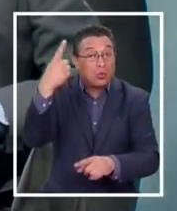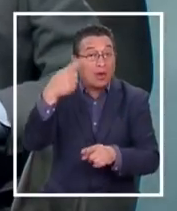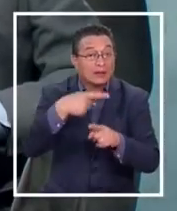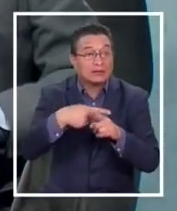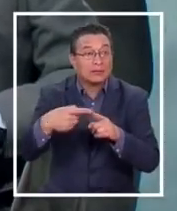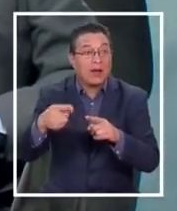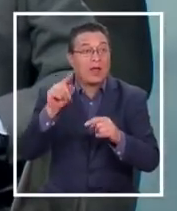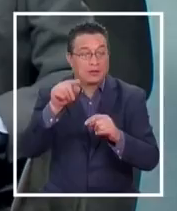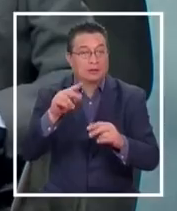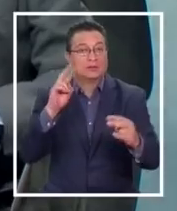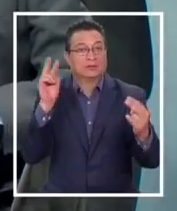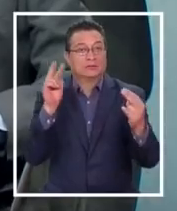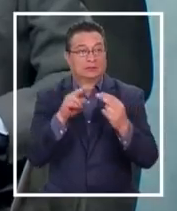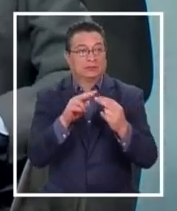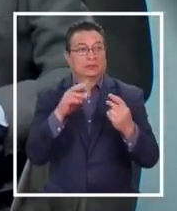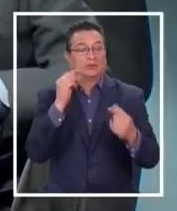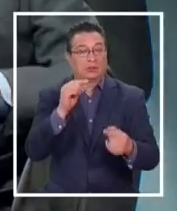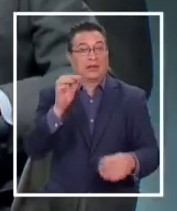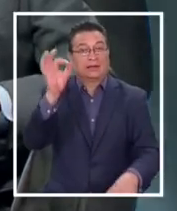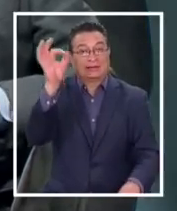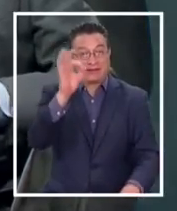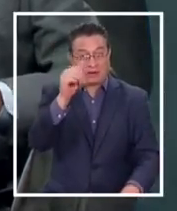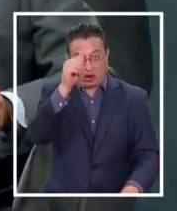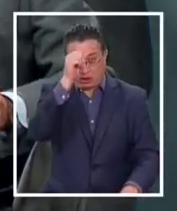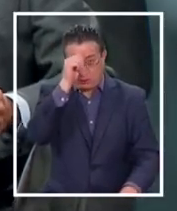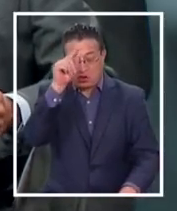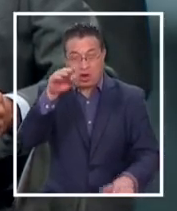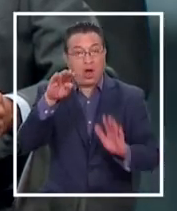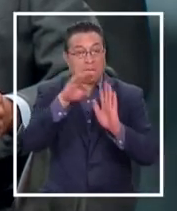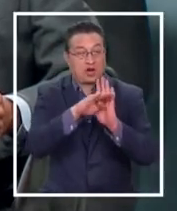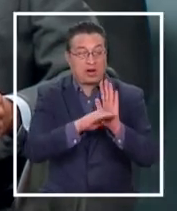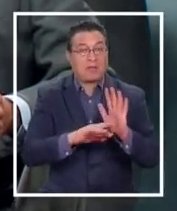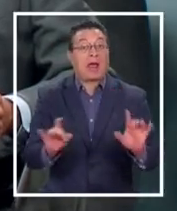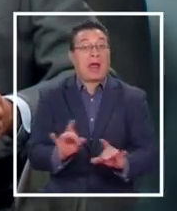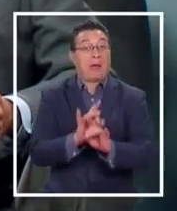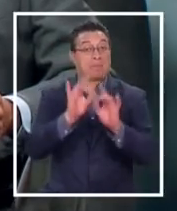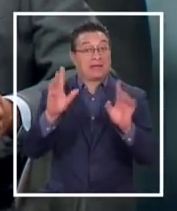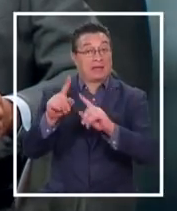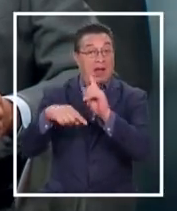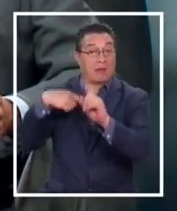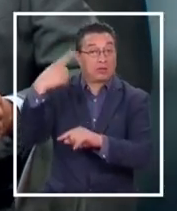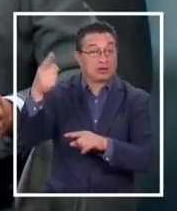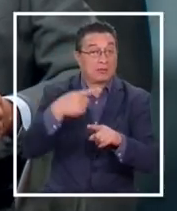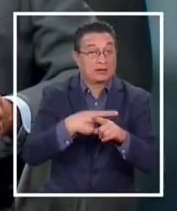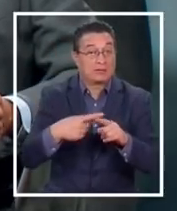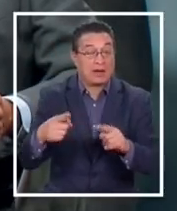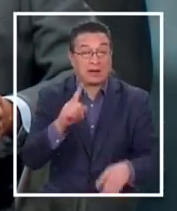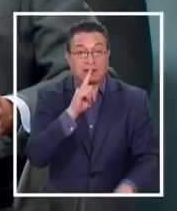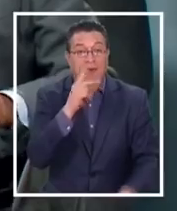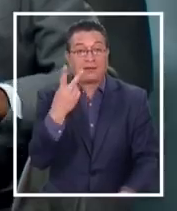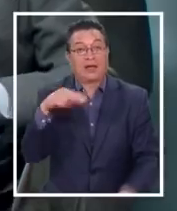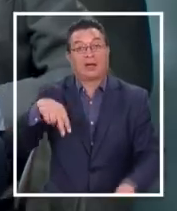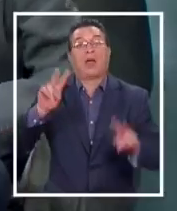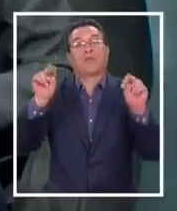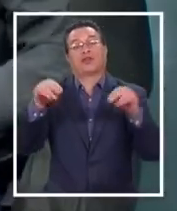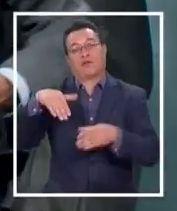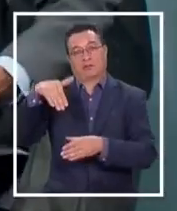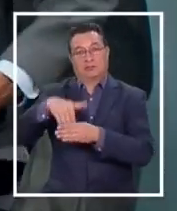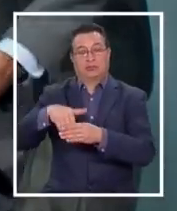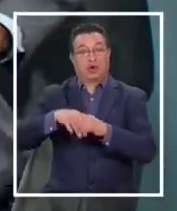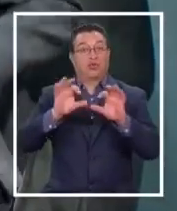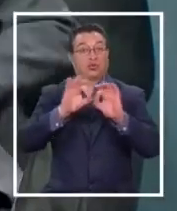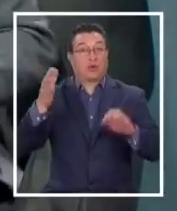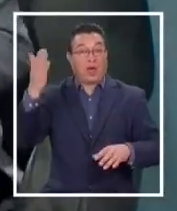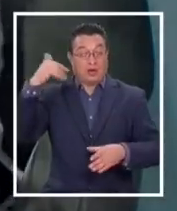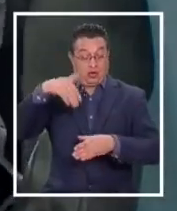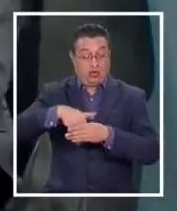semana más. Vamos a encontrarnos en realidad sábado y domingo. Tenemos programación especial, obviamente, aquí en Televisión Nacional por las elecciones. Una elección inédita,